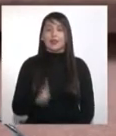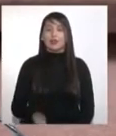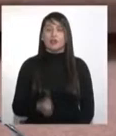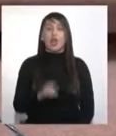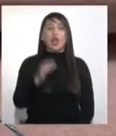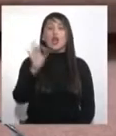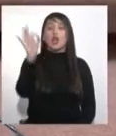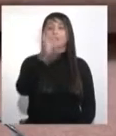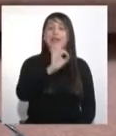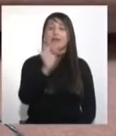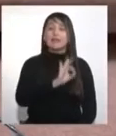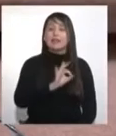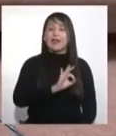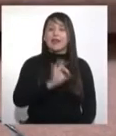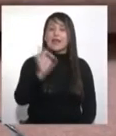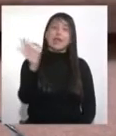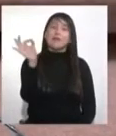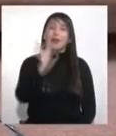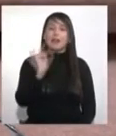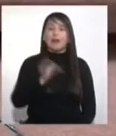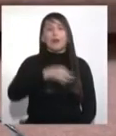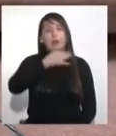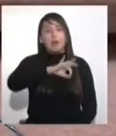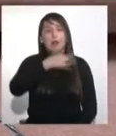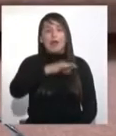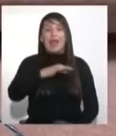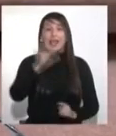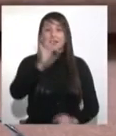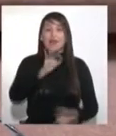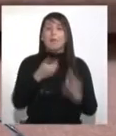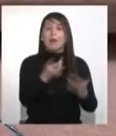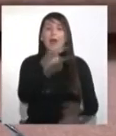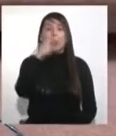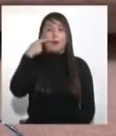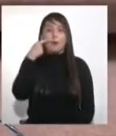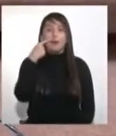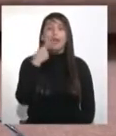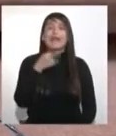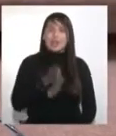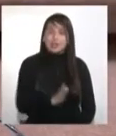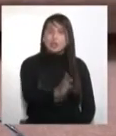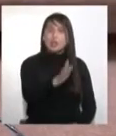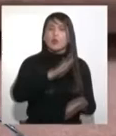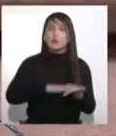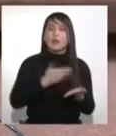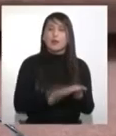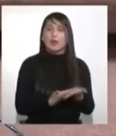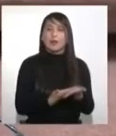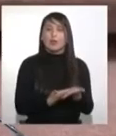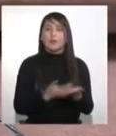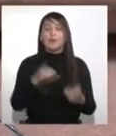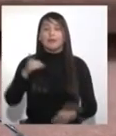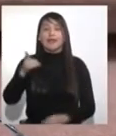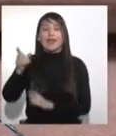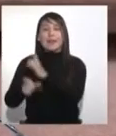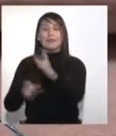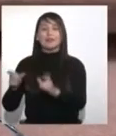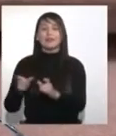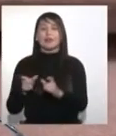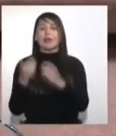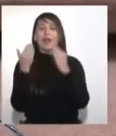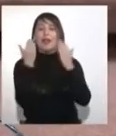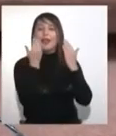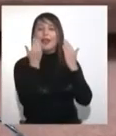para los hombres, y siguió sanando aquel día. Las instituciones y los gobiernos se deben a los gobernados, desde que